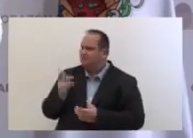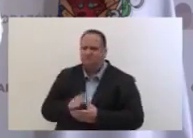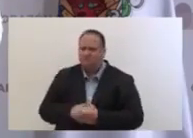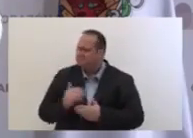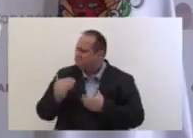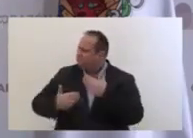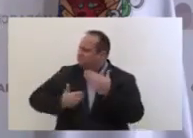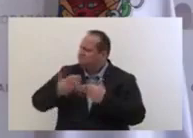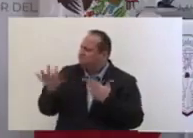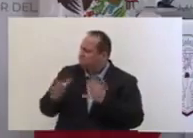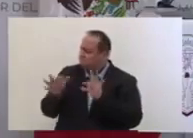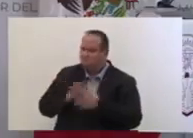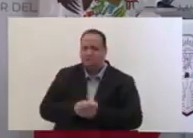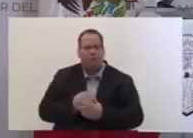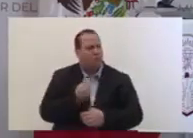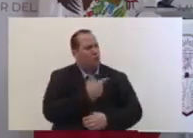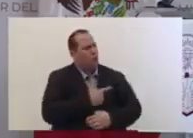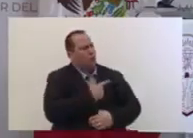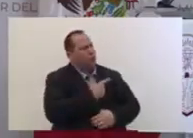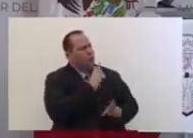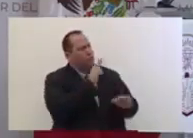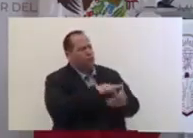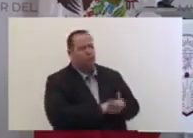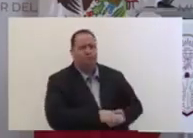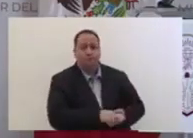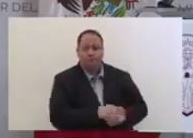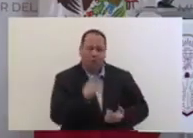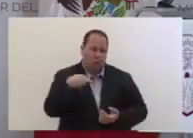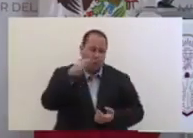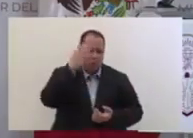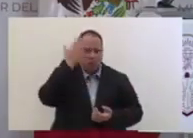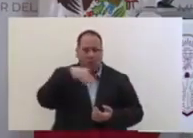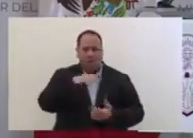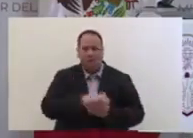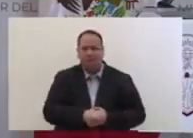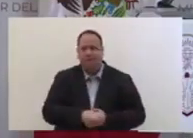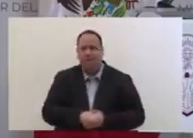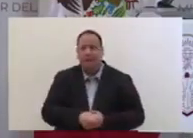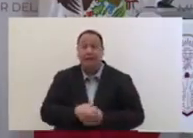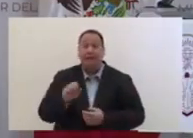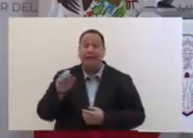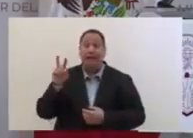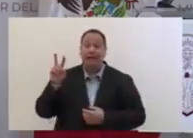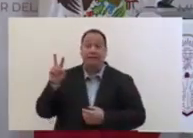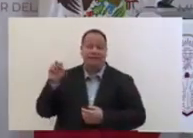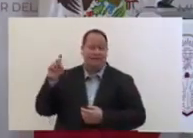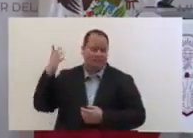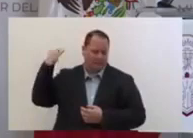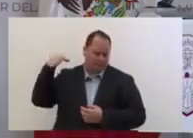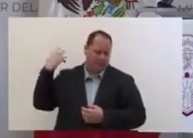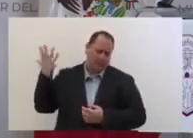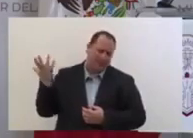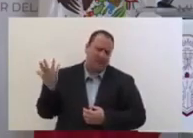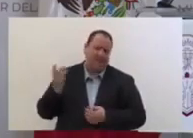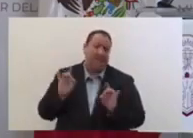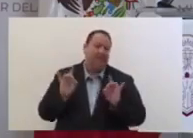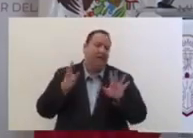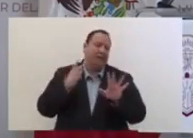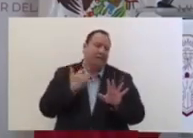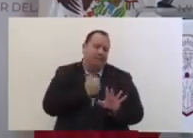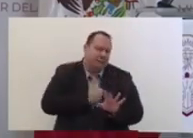qué avances hay. Con mucho gusto, como ustedes tienen conocimiento, el fin de semana lamentable y desafortunadamente